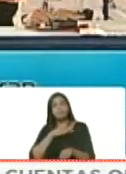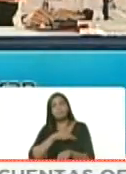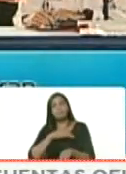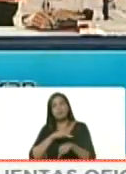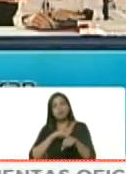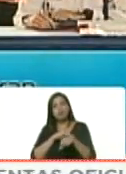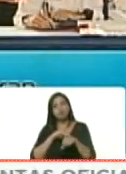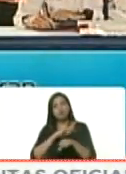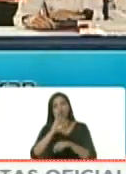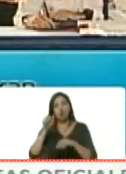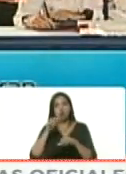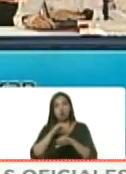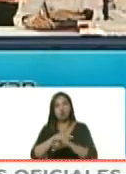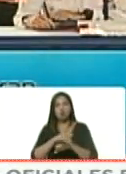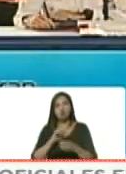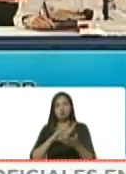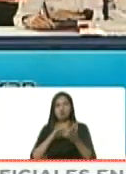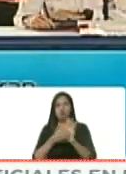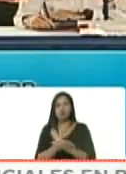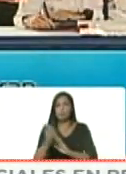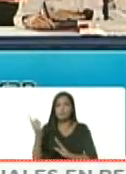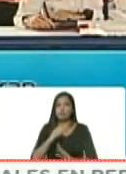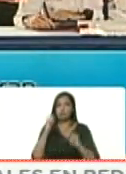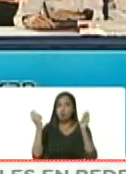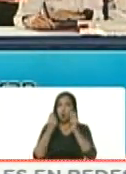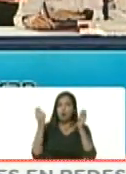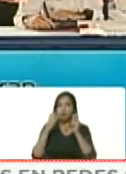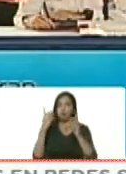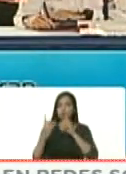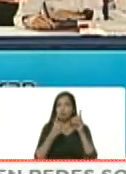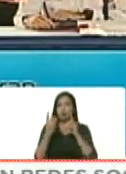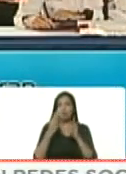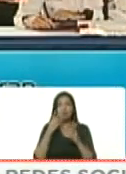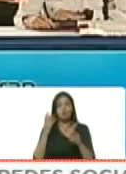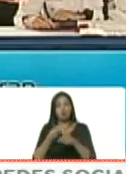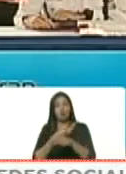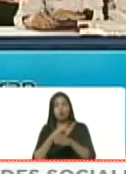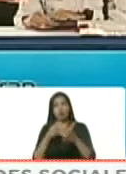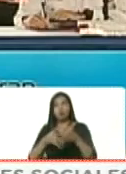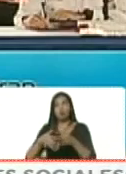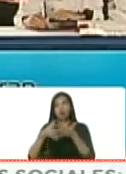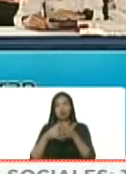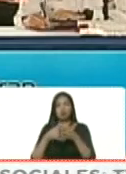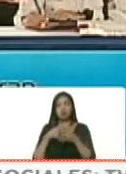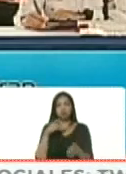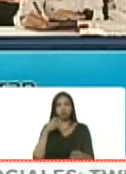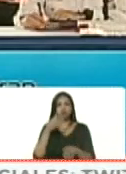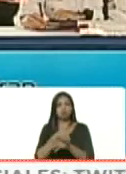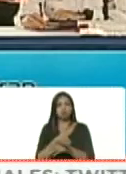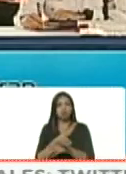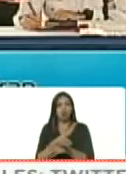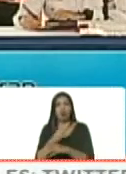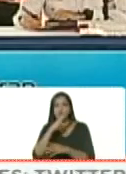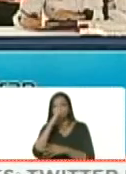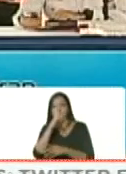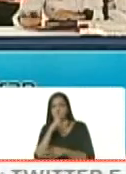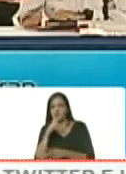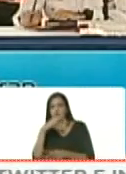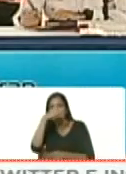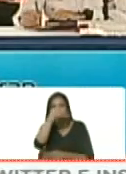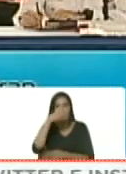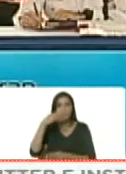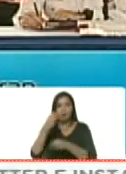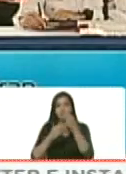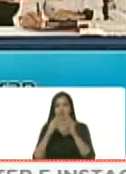vez que viene una jornada de diálogo, el gobierno de Estados Unidos sale malvado, perverso, a